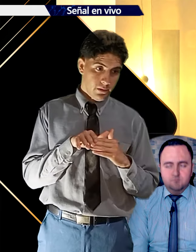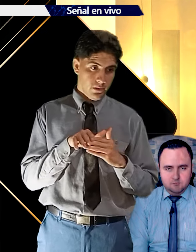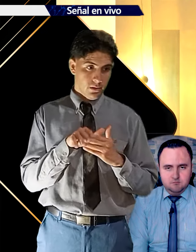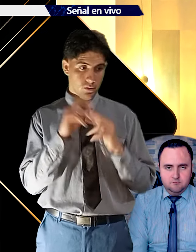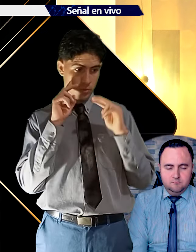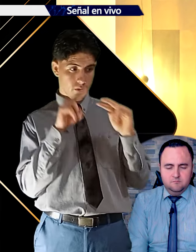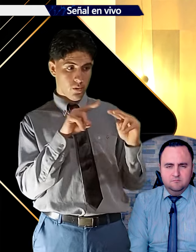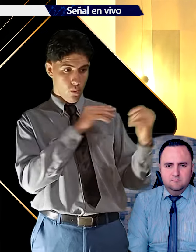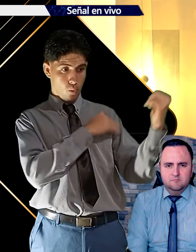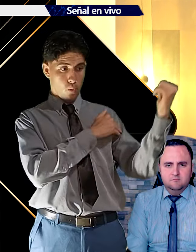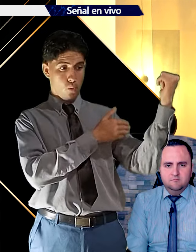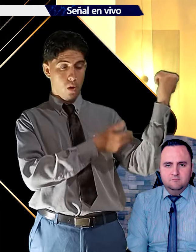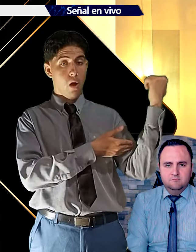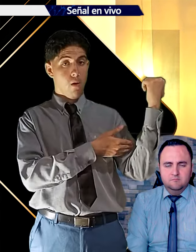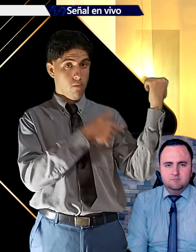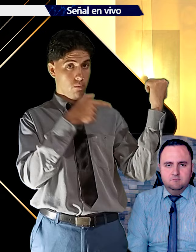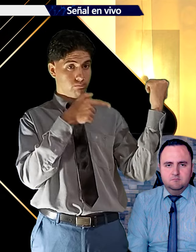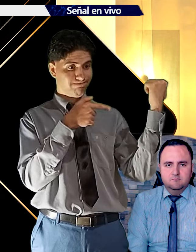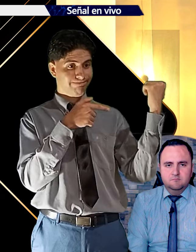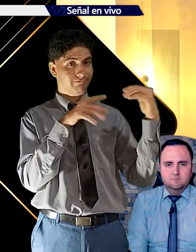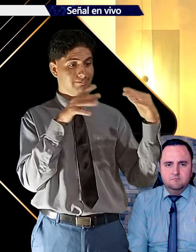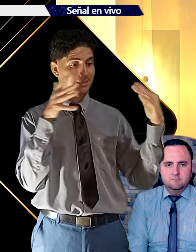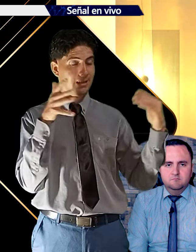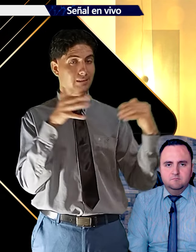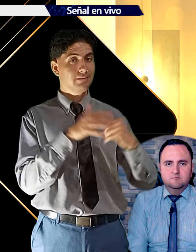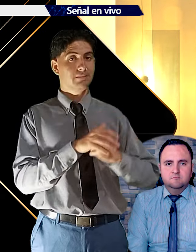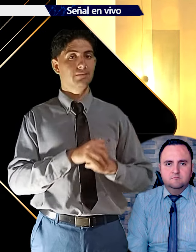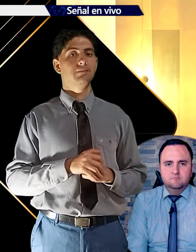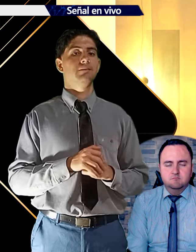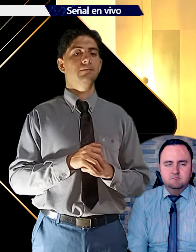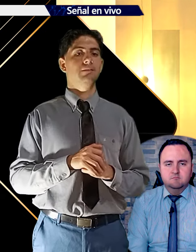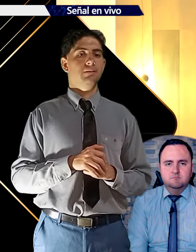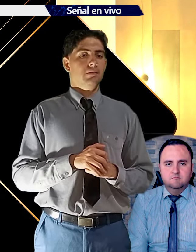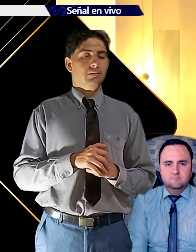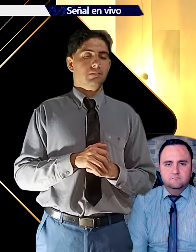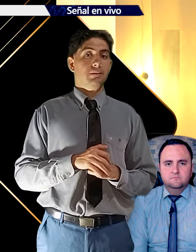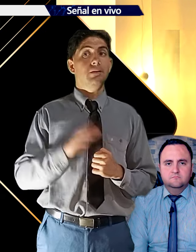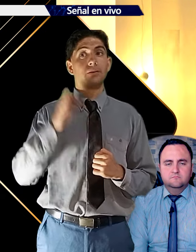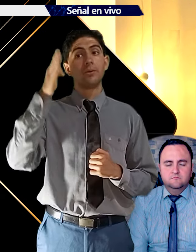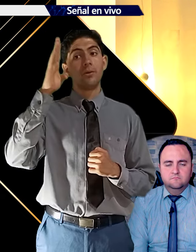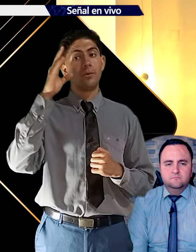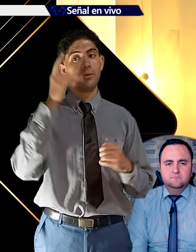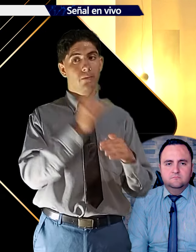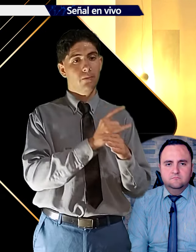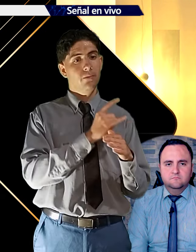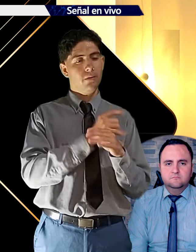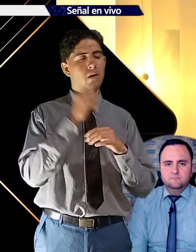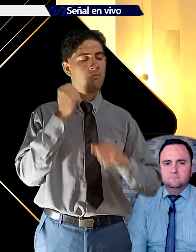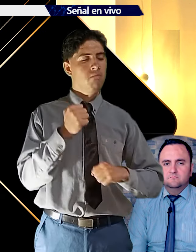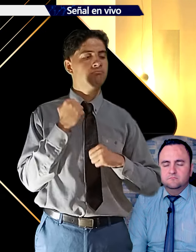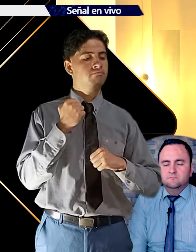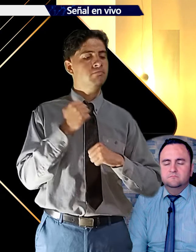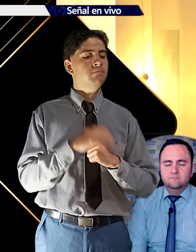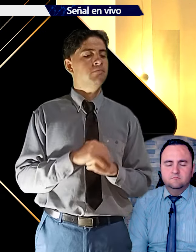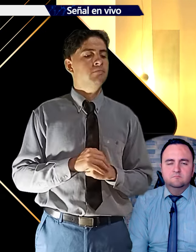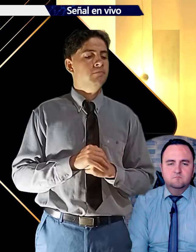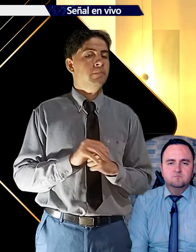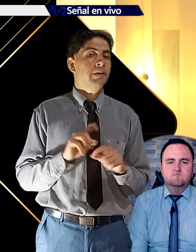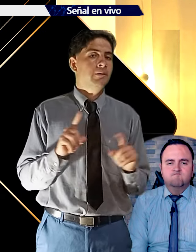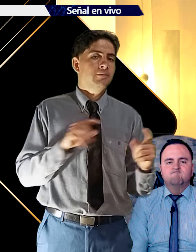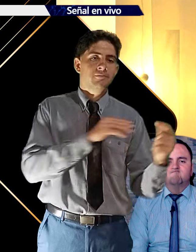que muchas veces se manifestó en él como león